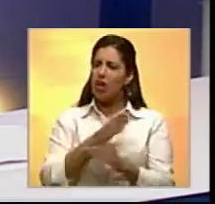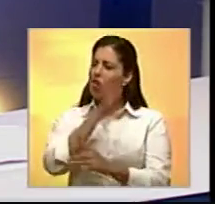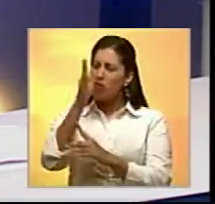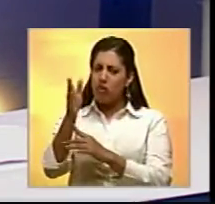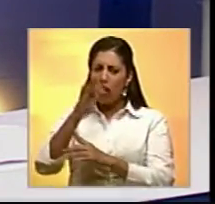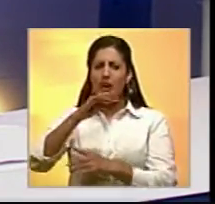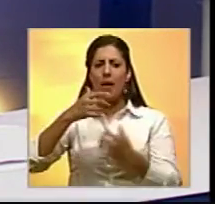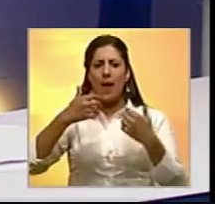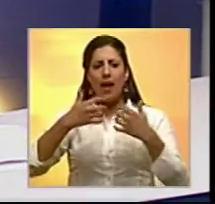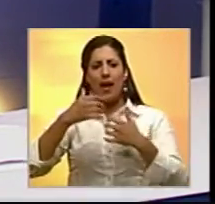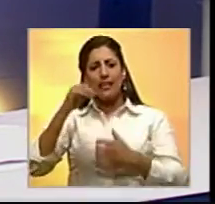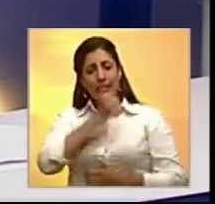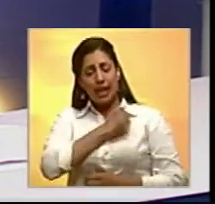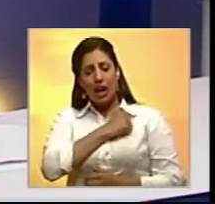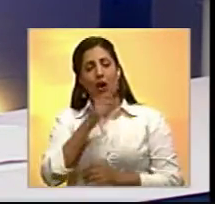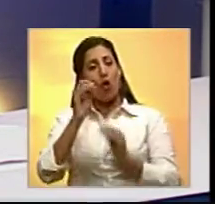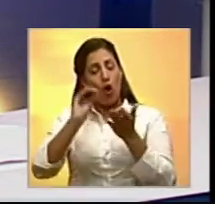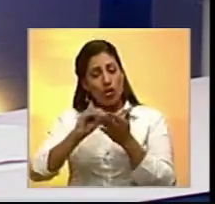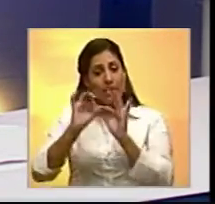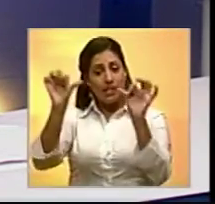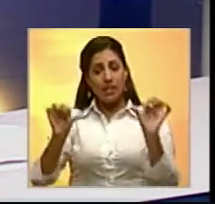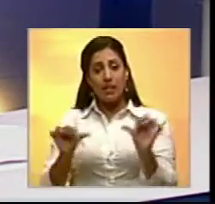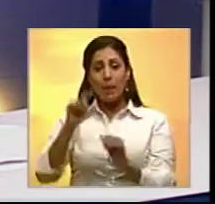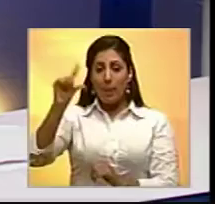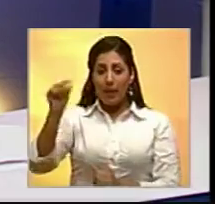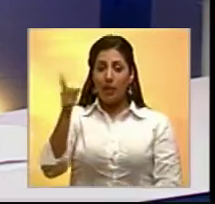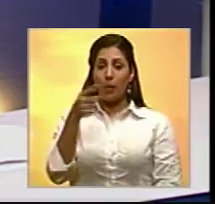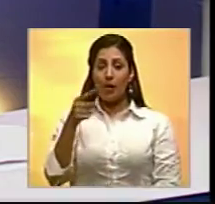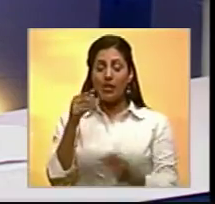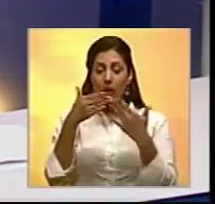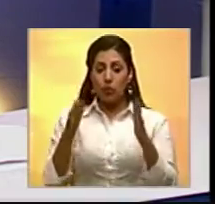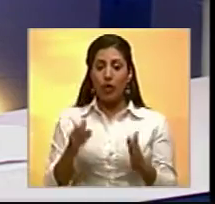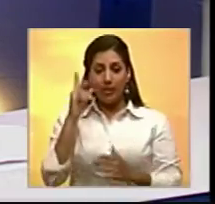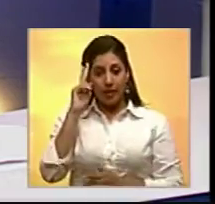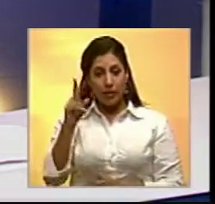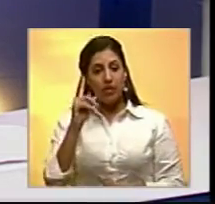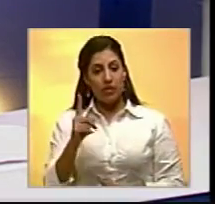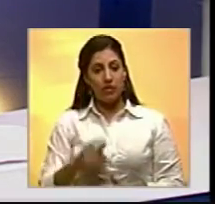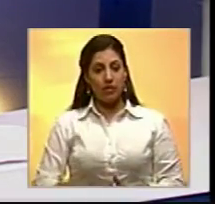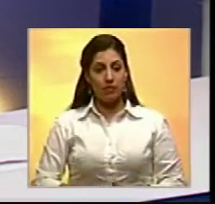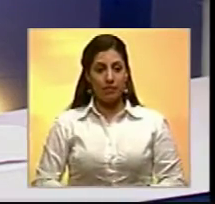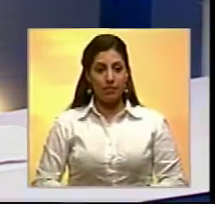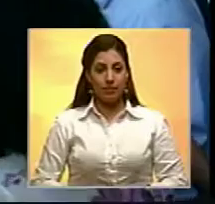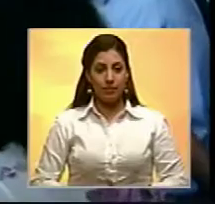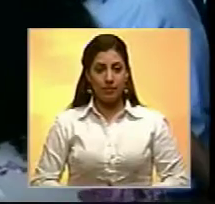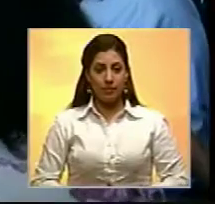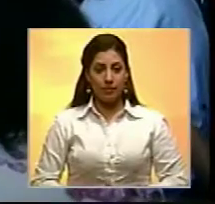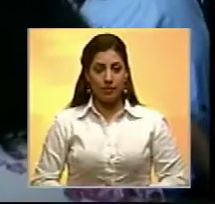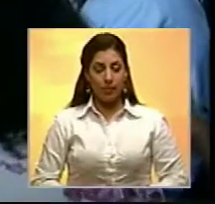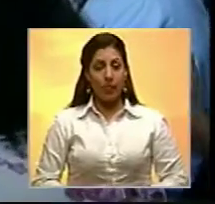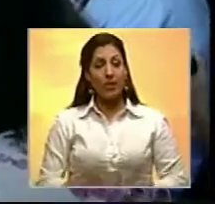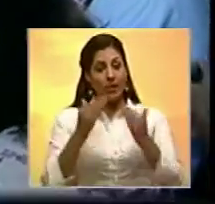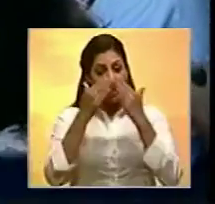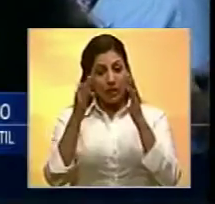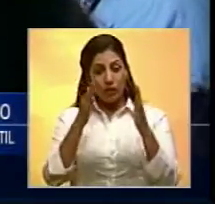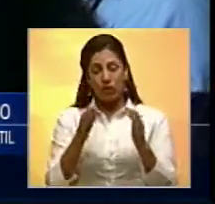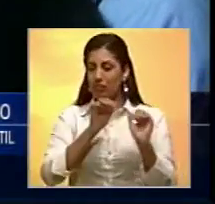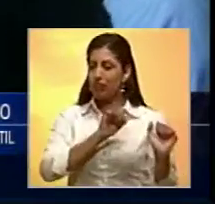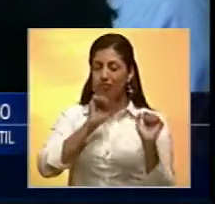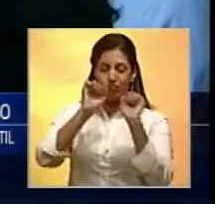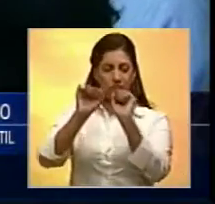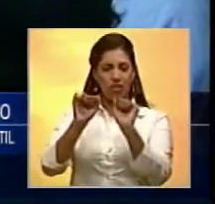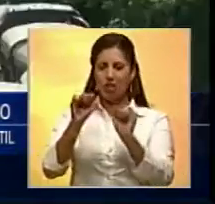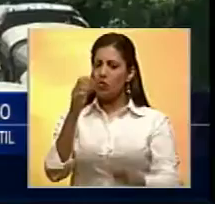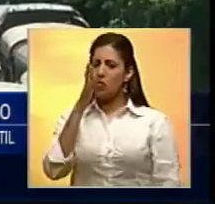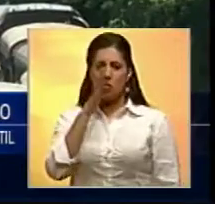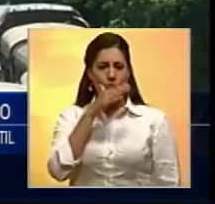Fontur exigiendo que se restituya el sistema de pago. Randolfo Blanco nos tiene la información. Los estudiantes rechazaron que se haya